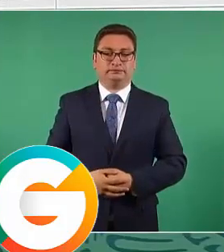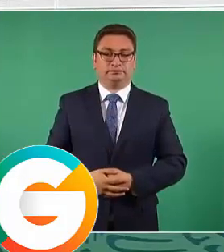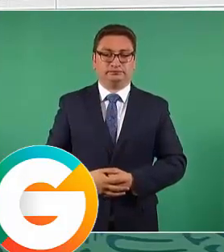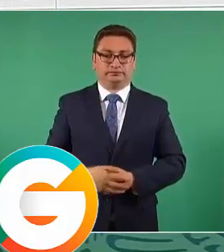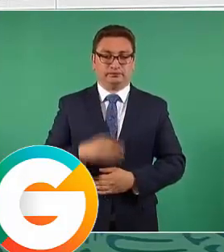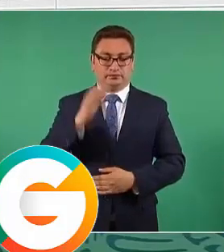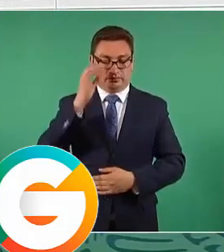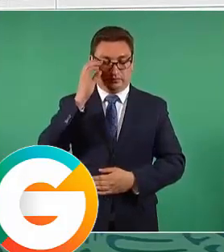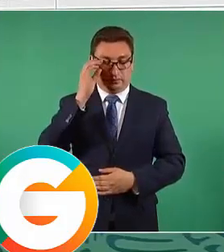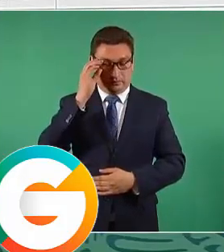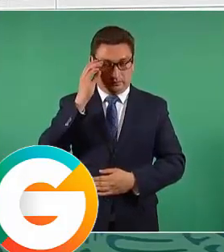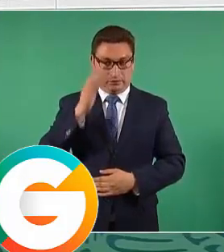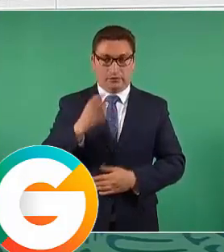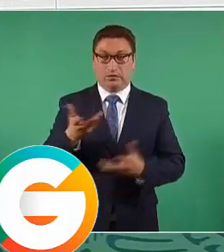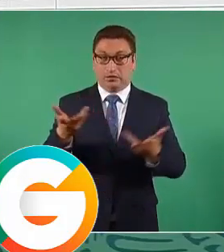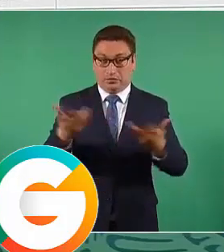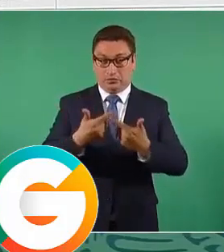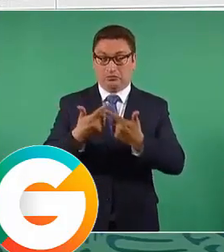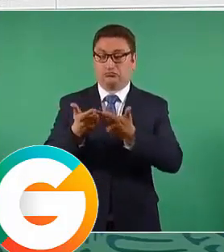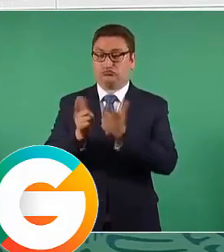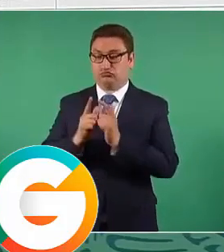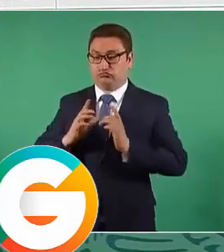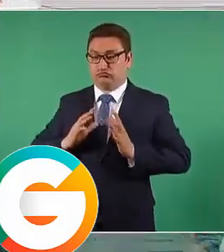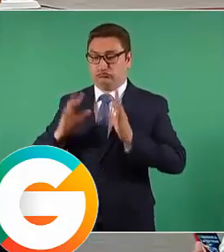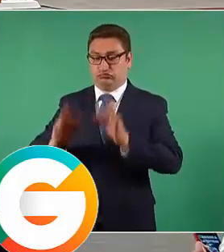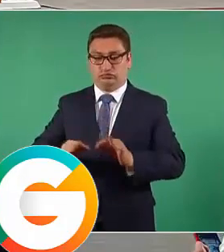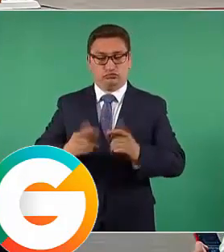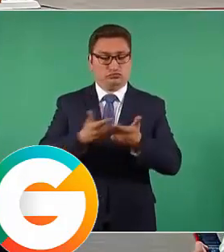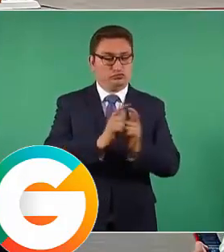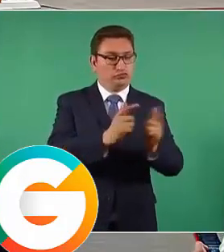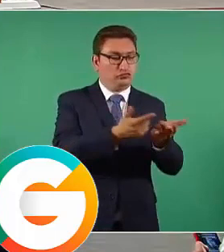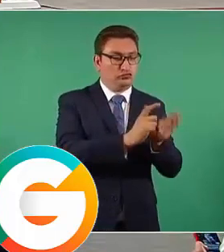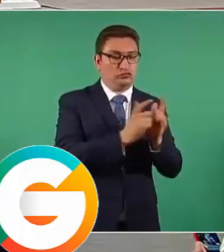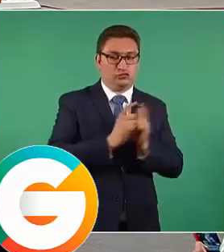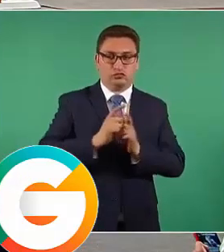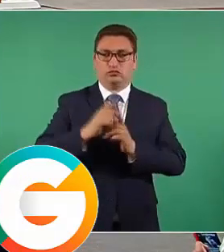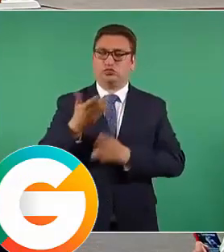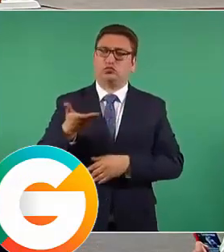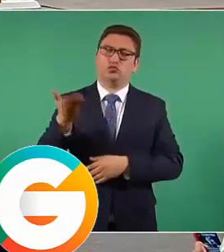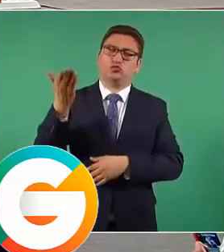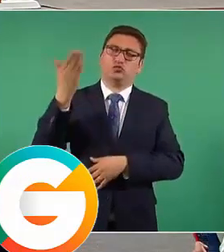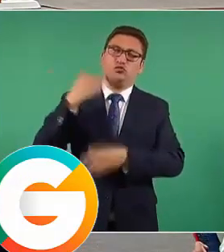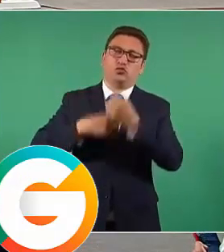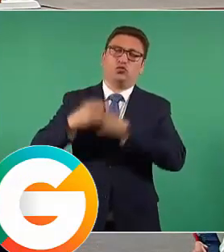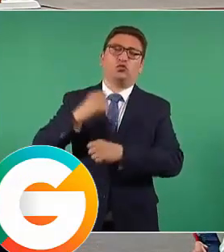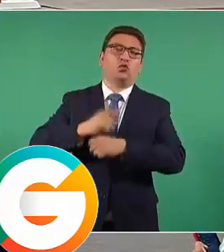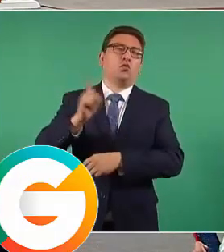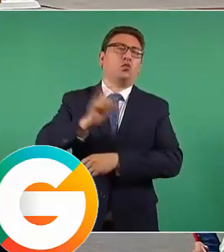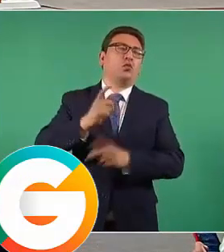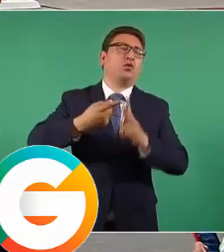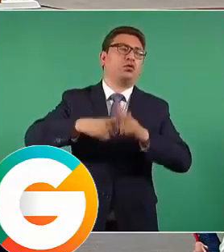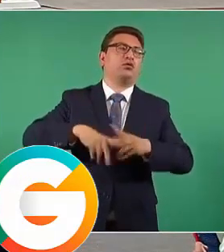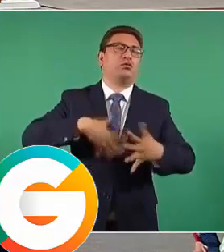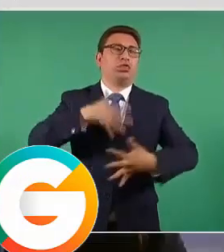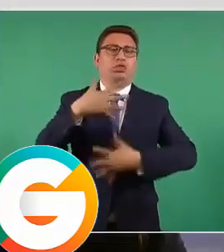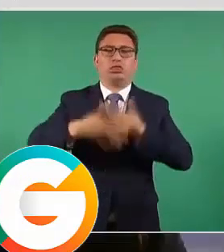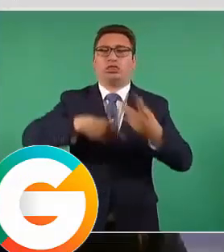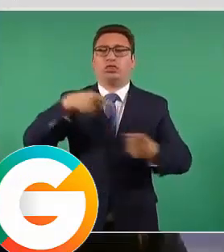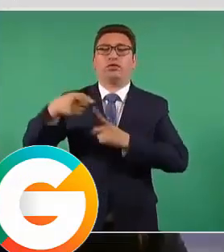y se crearon estos grupos. ¿Desde cuándo hay violencia? ¿Y quién la originó?